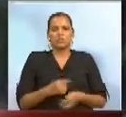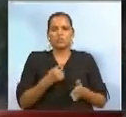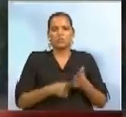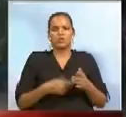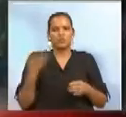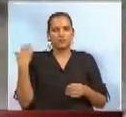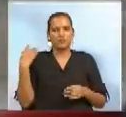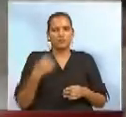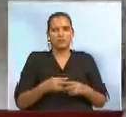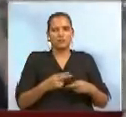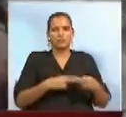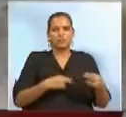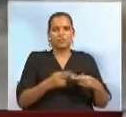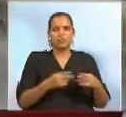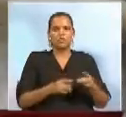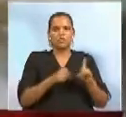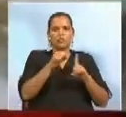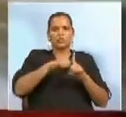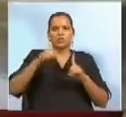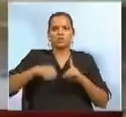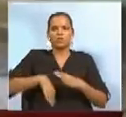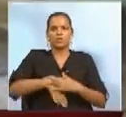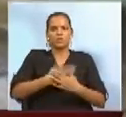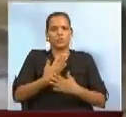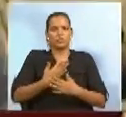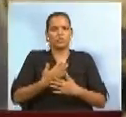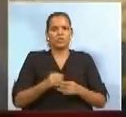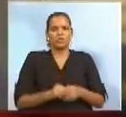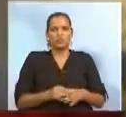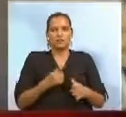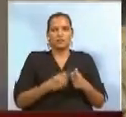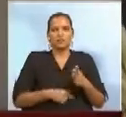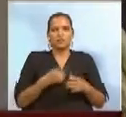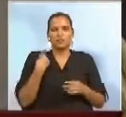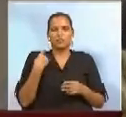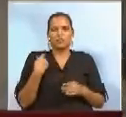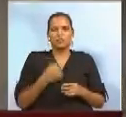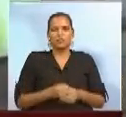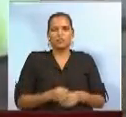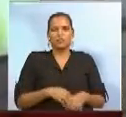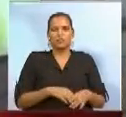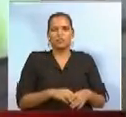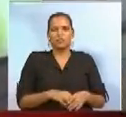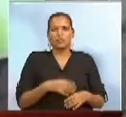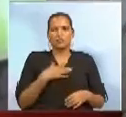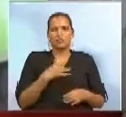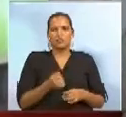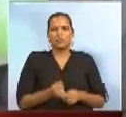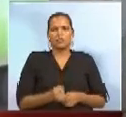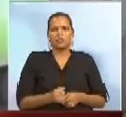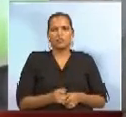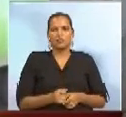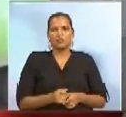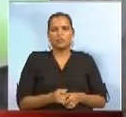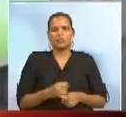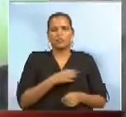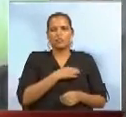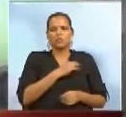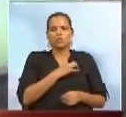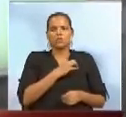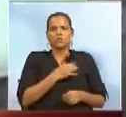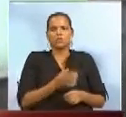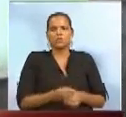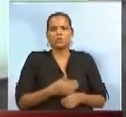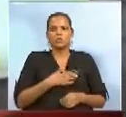que hace poco se construyó un sistema de alcantarillado fluvial que los mantenía confiados. Aquí estamos con miedo